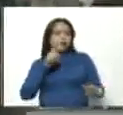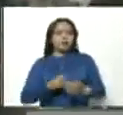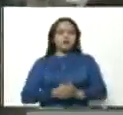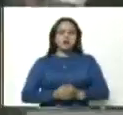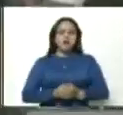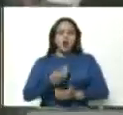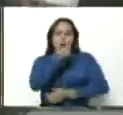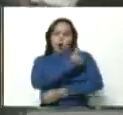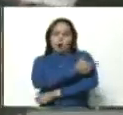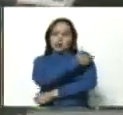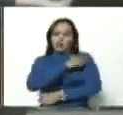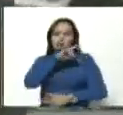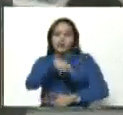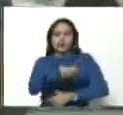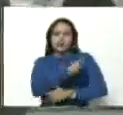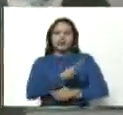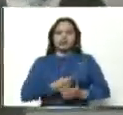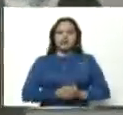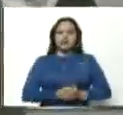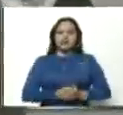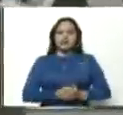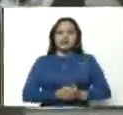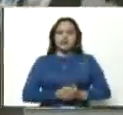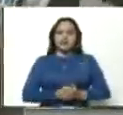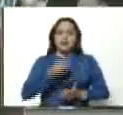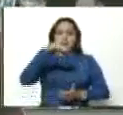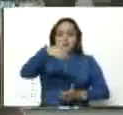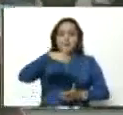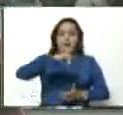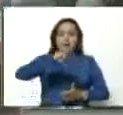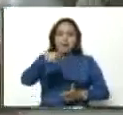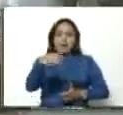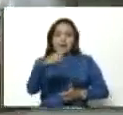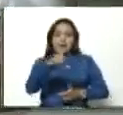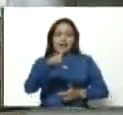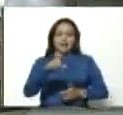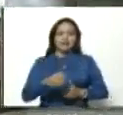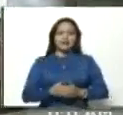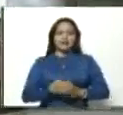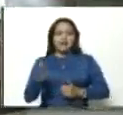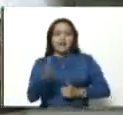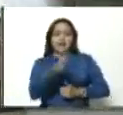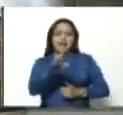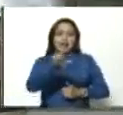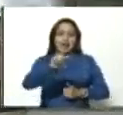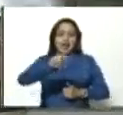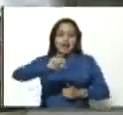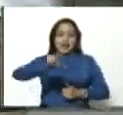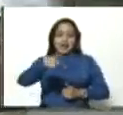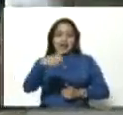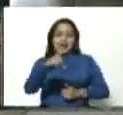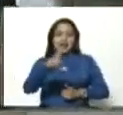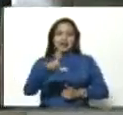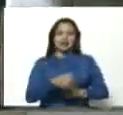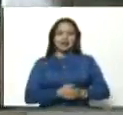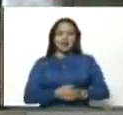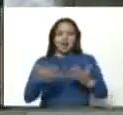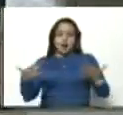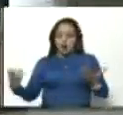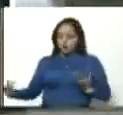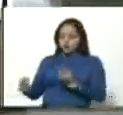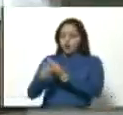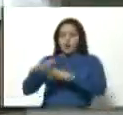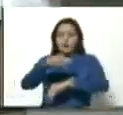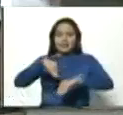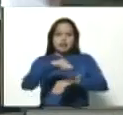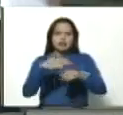Hospital Universitario Doctor Miguel Ángel Rangel. Estamos acá con el ministro Carlos Alvarado, ministro del